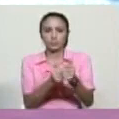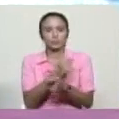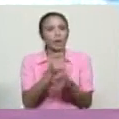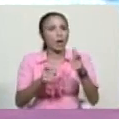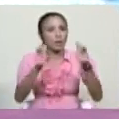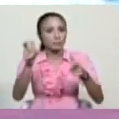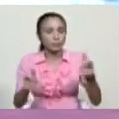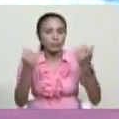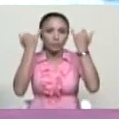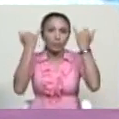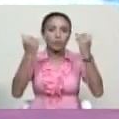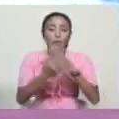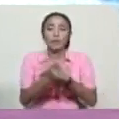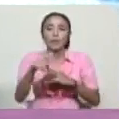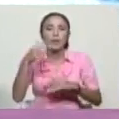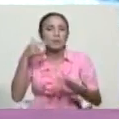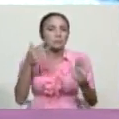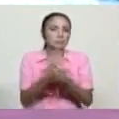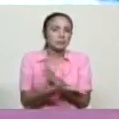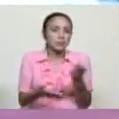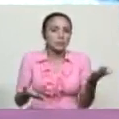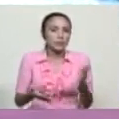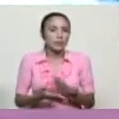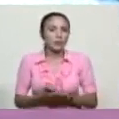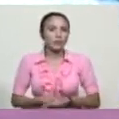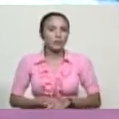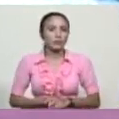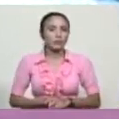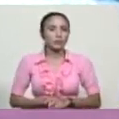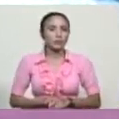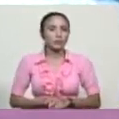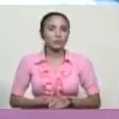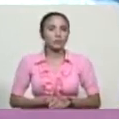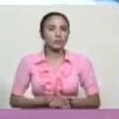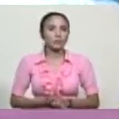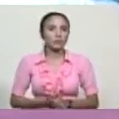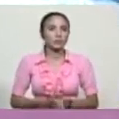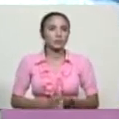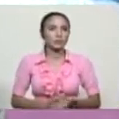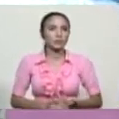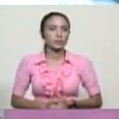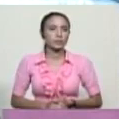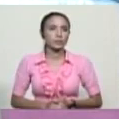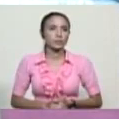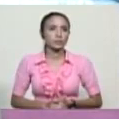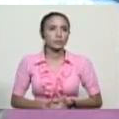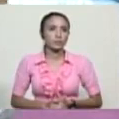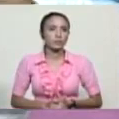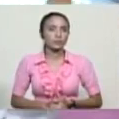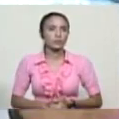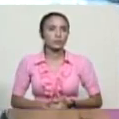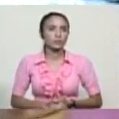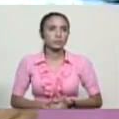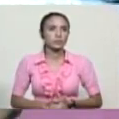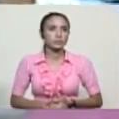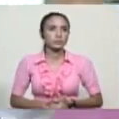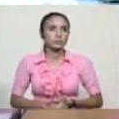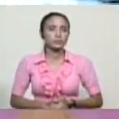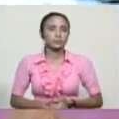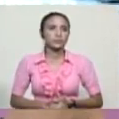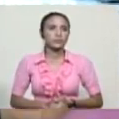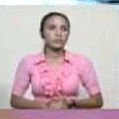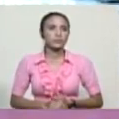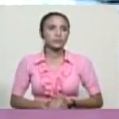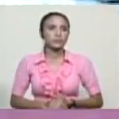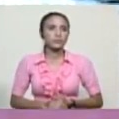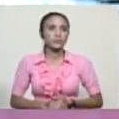anticolonial y representa a los hombres y las mujeres de esa Francia colonial, de las